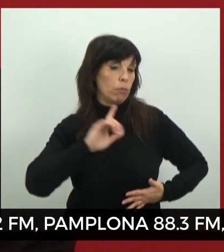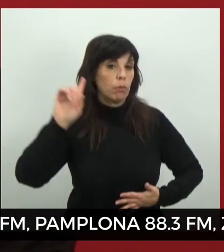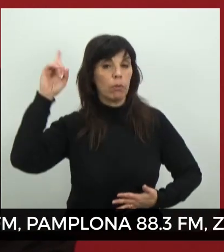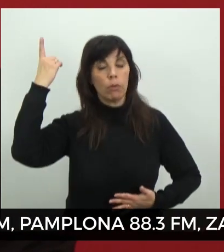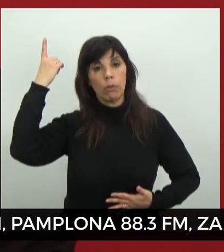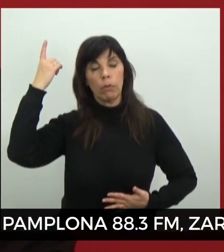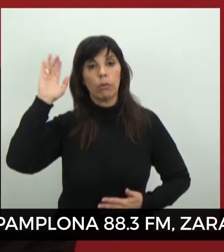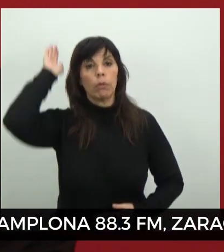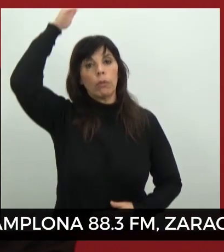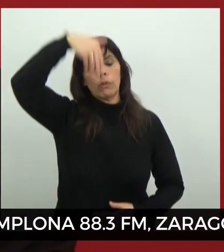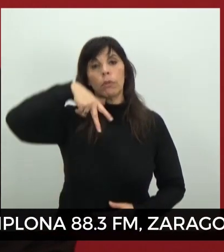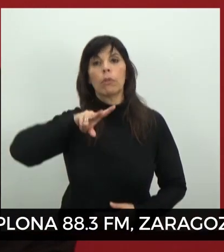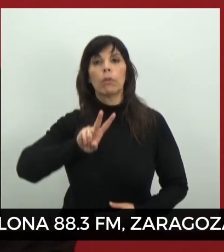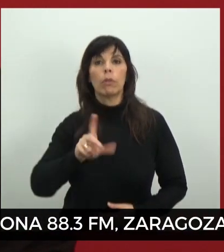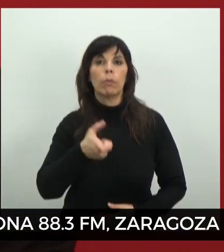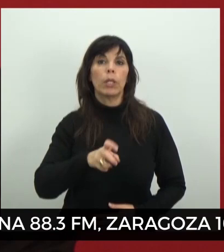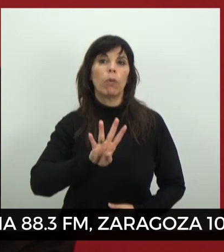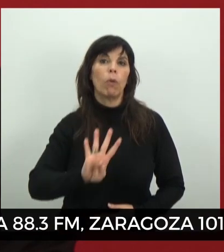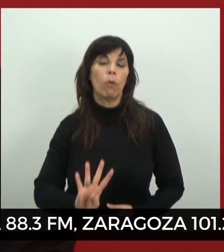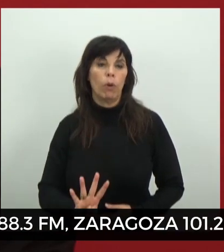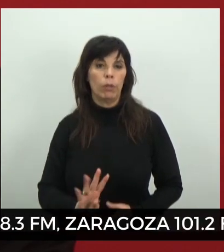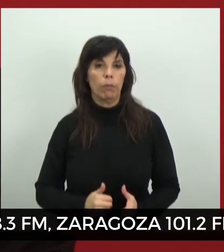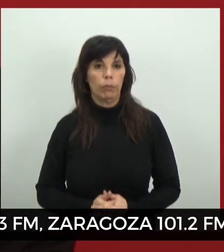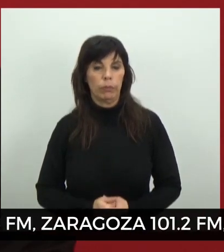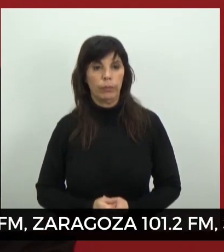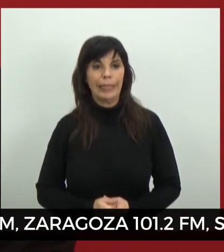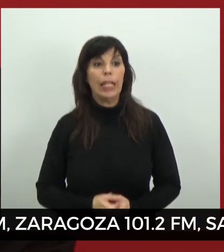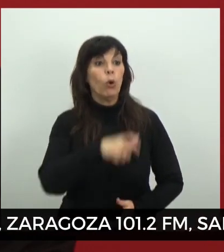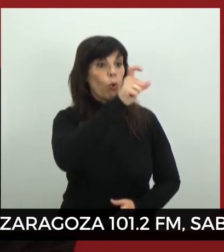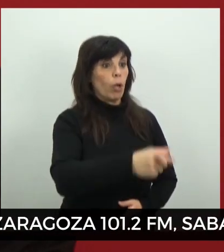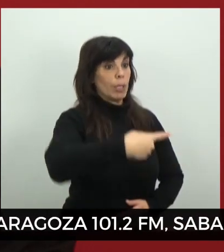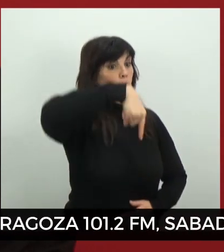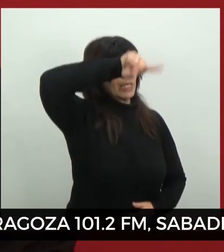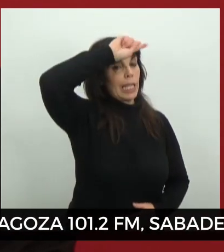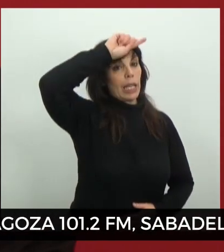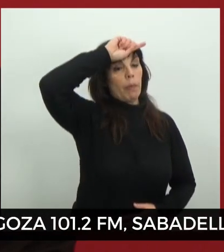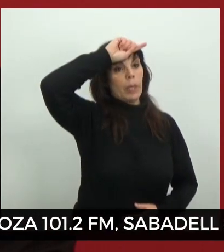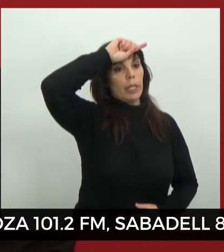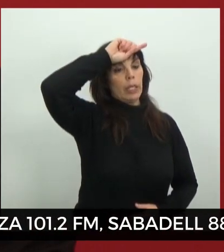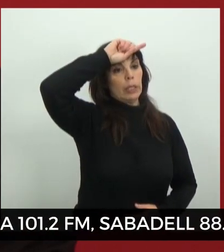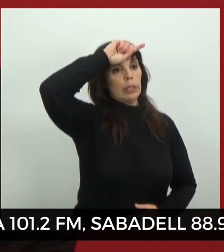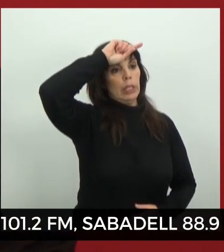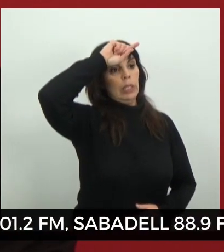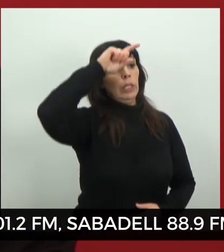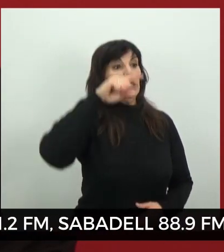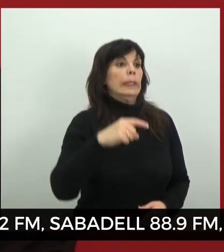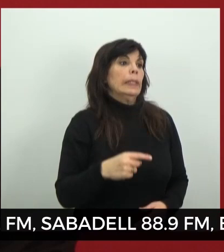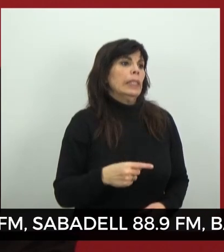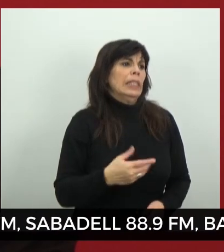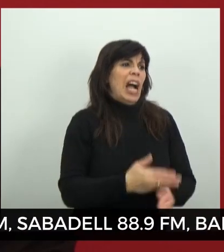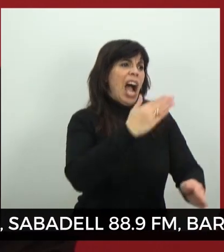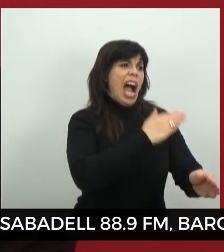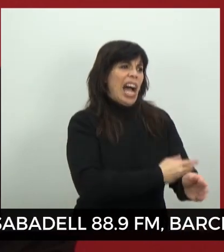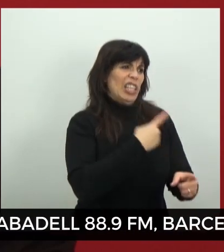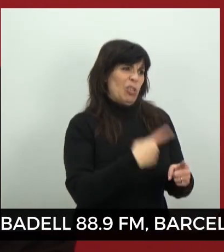en Romanos 2:4, cuando uno se arrepiente, deja de hacer ciertas cosas.